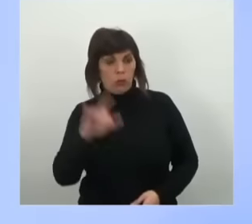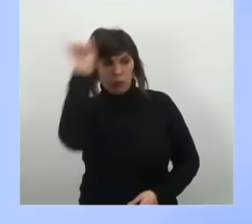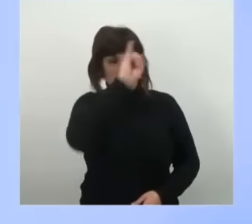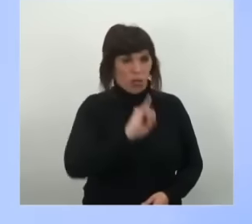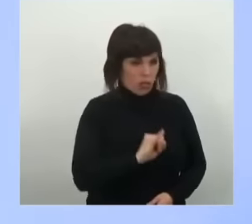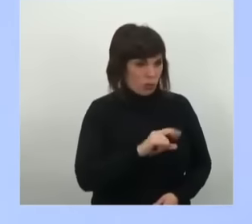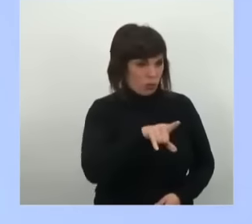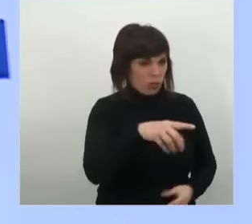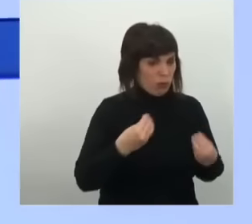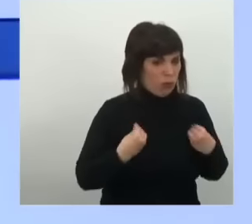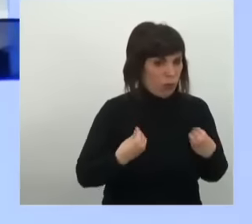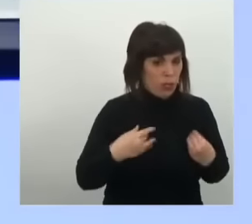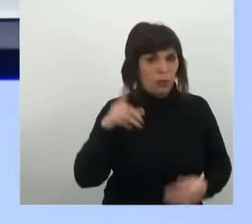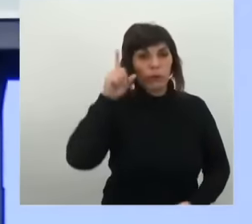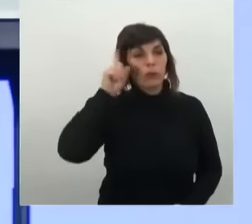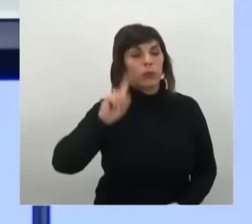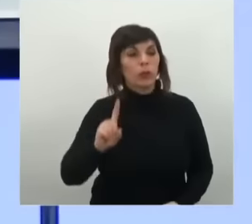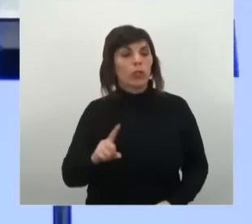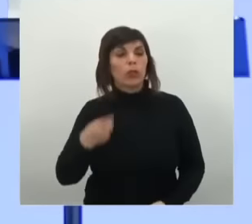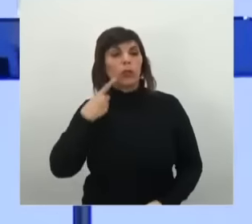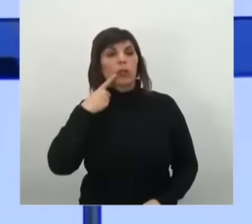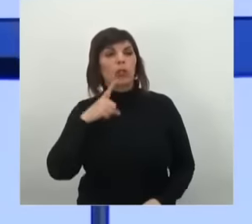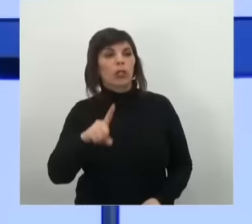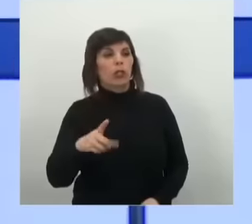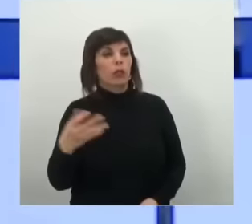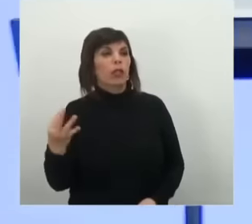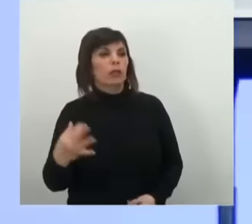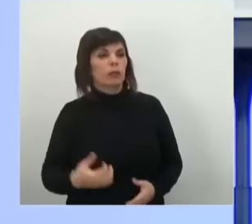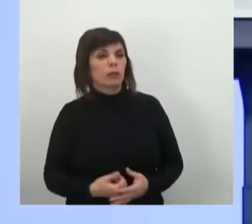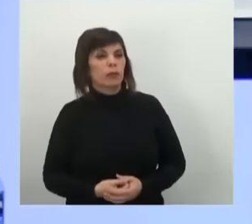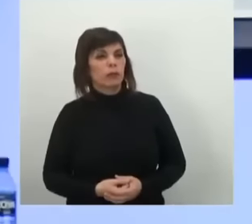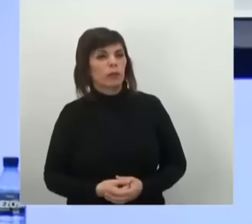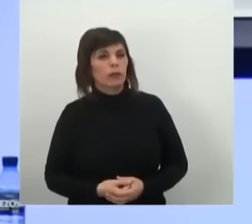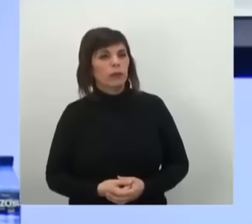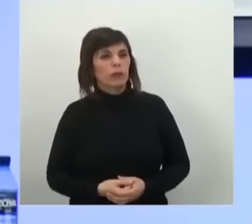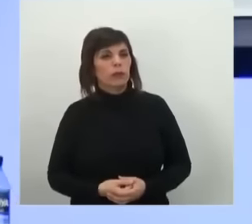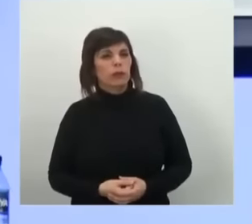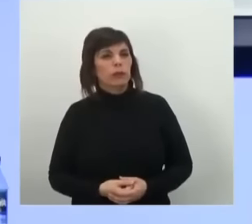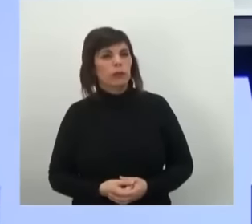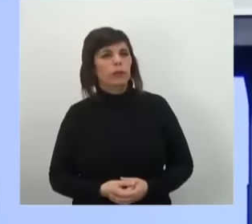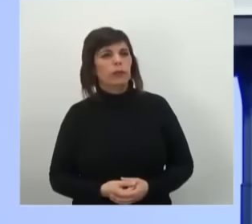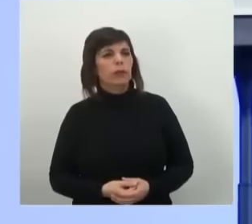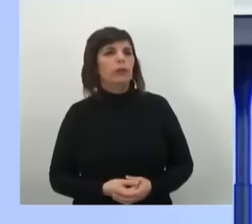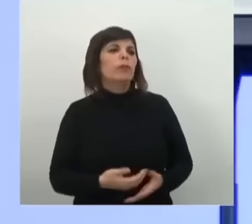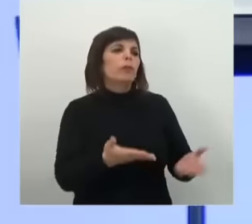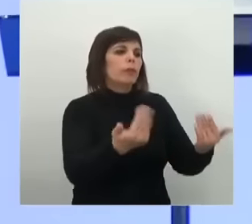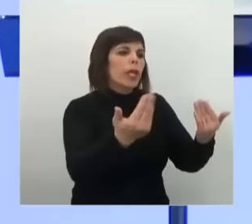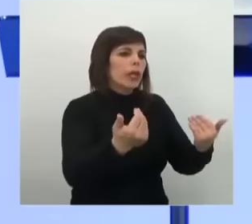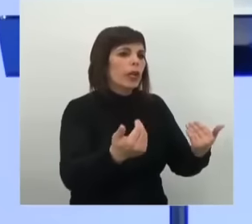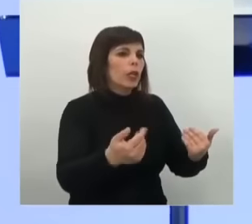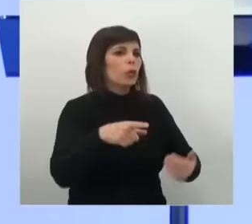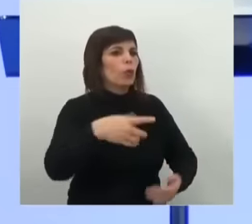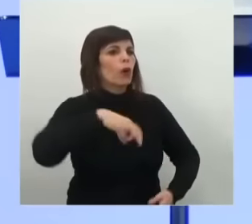lo único que yo puedo venir a decirte Sabes qué por qué no lo despiertas